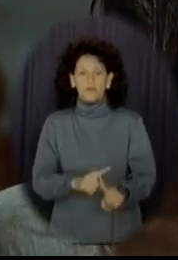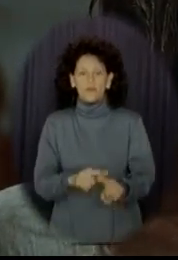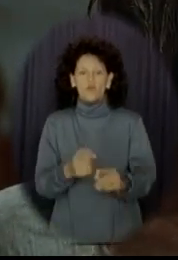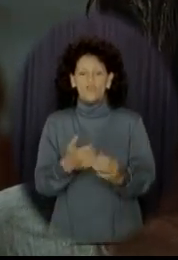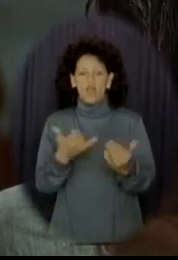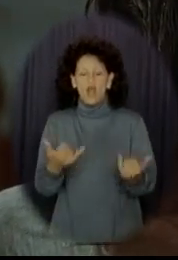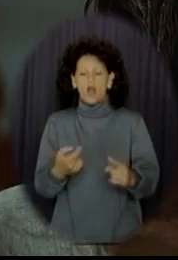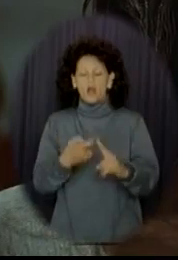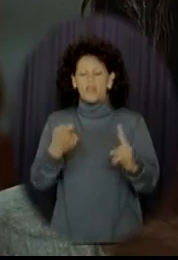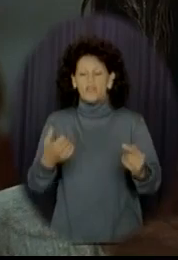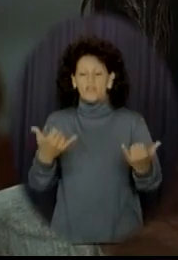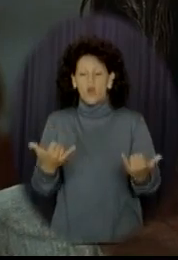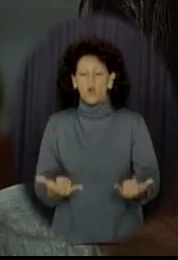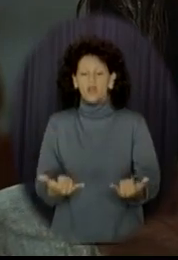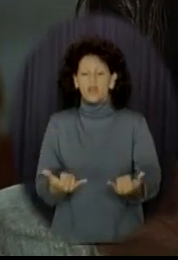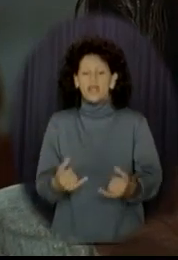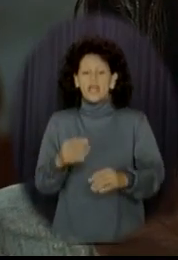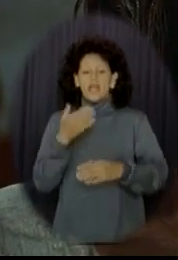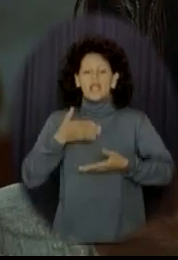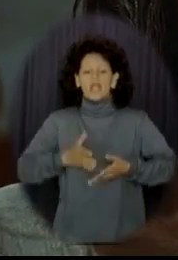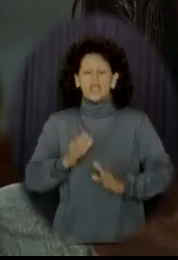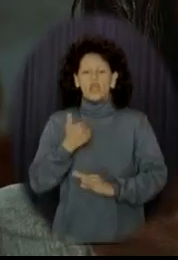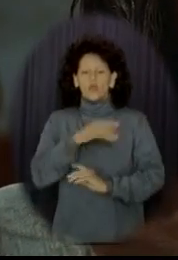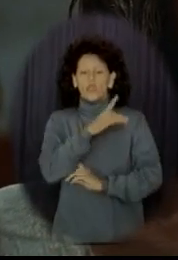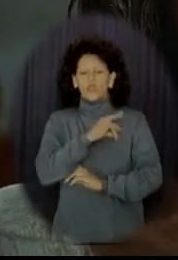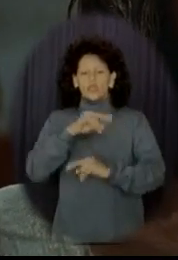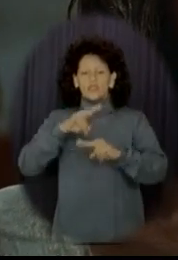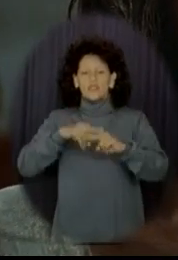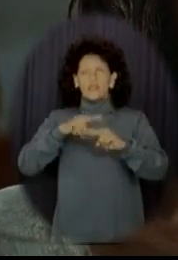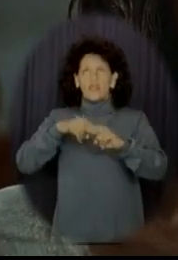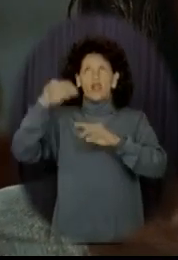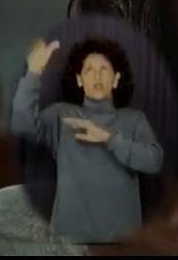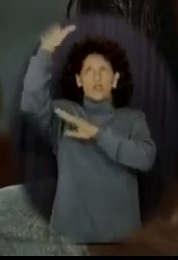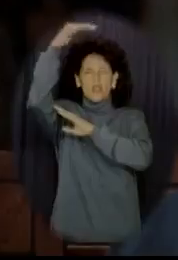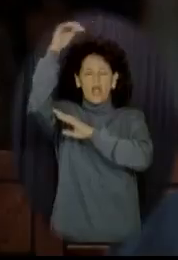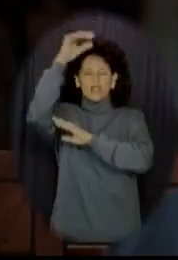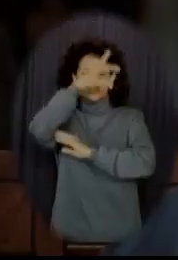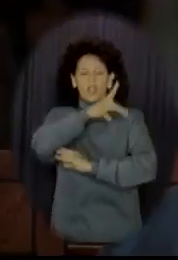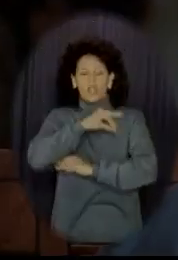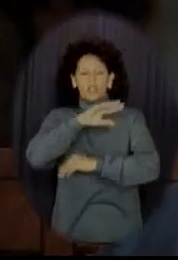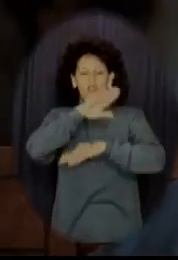Desde ahora, el Hijo del Hombre se sentará a la derecha del Dios Todopoderoso.